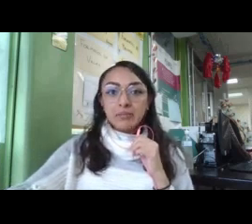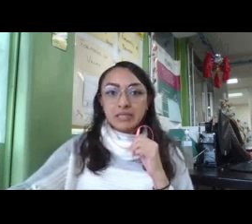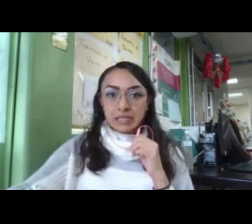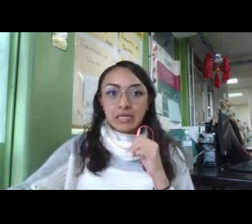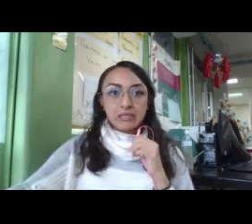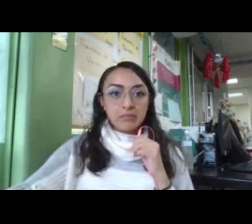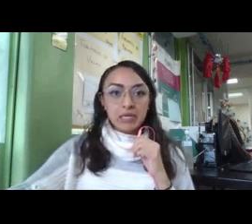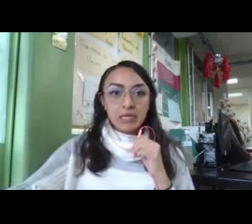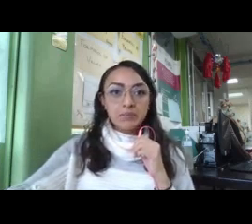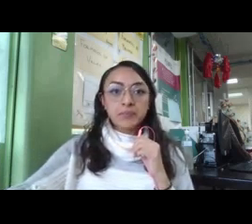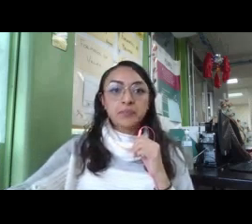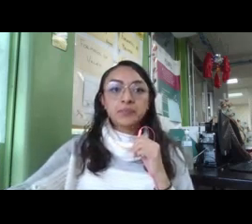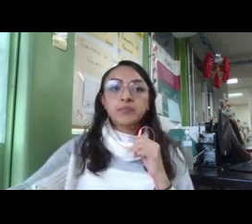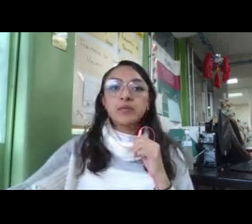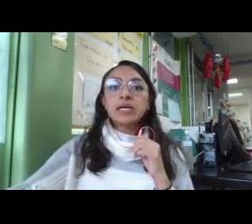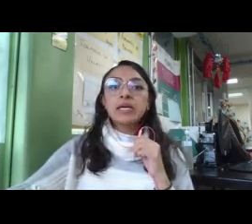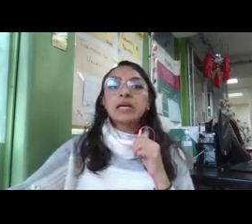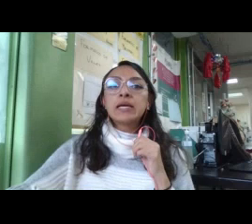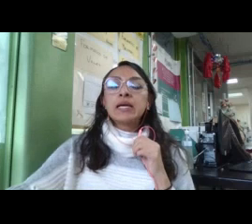nivel gramatical también.